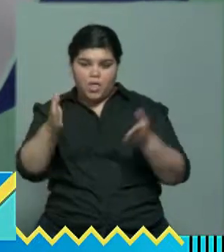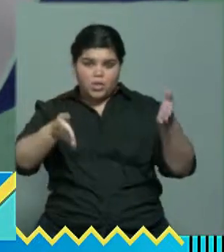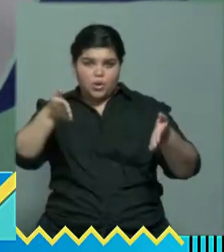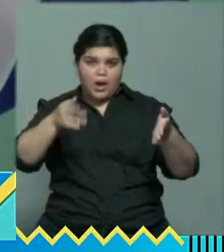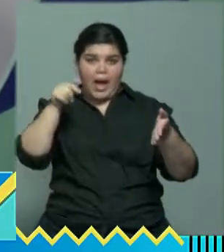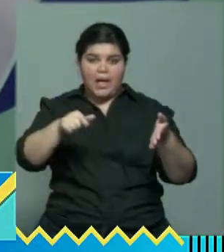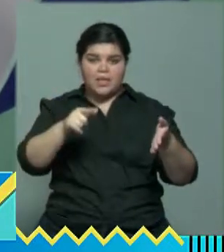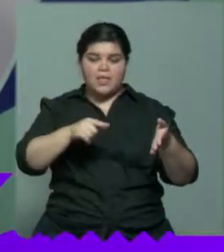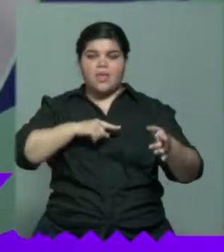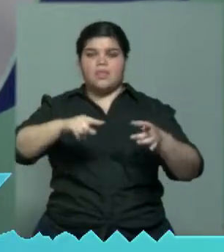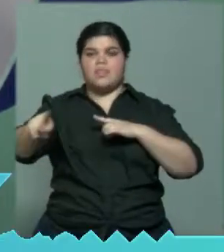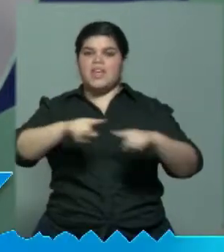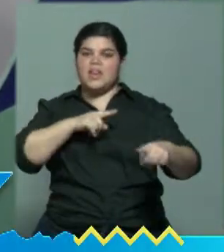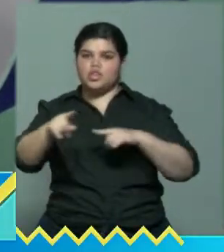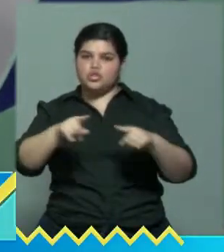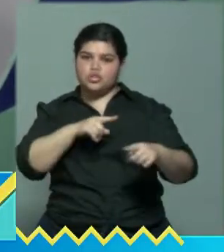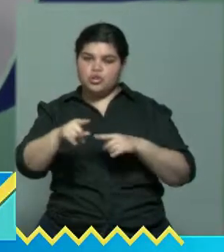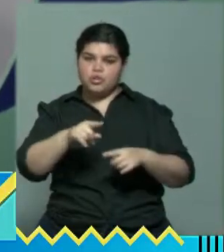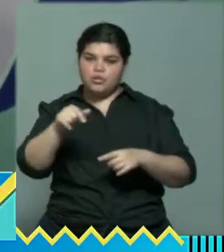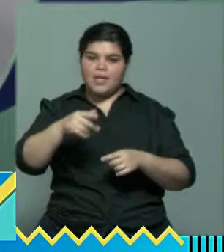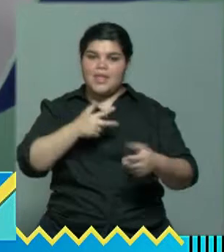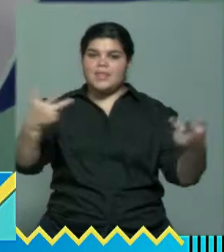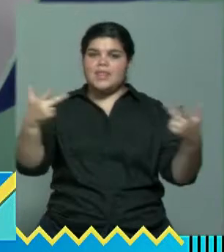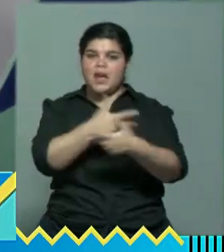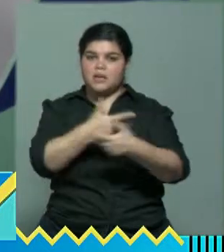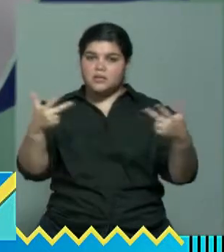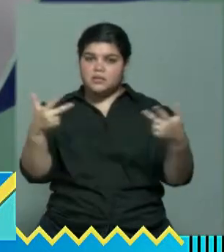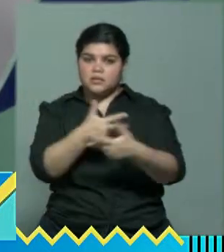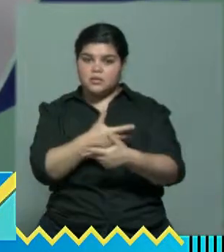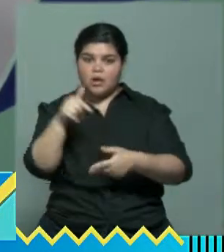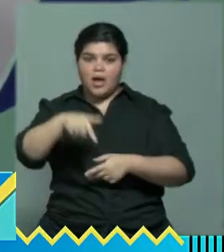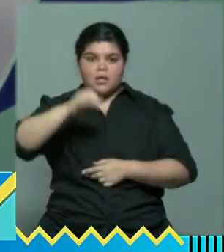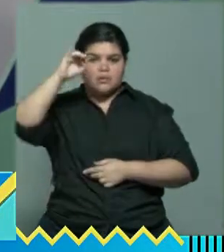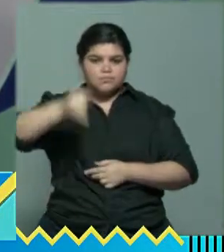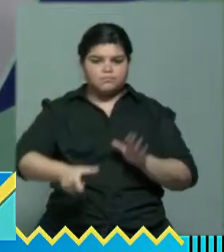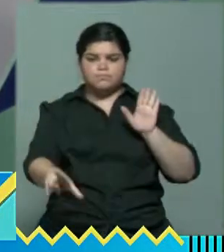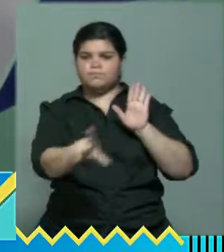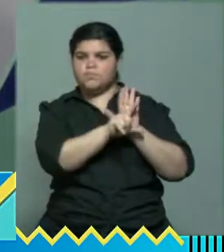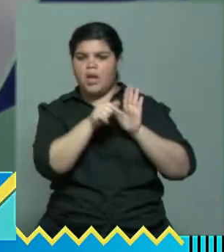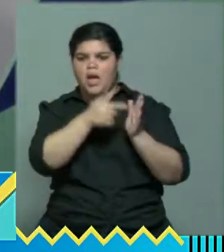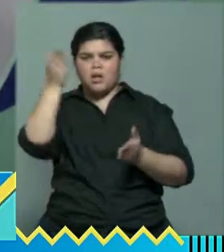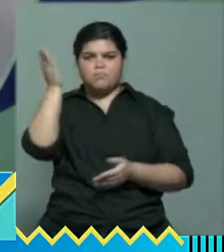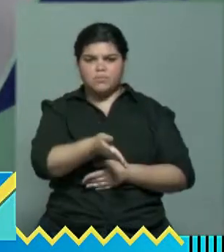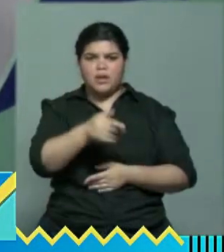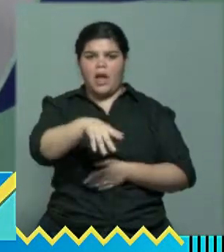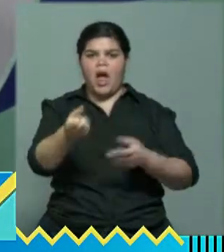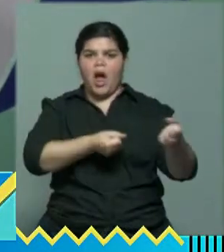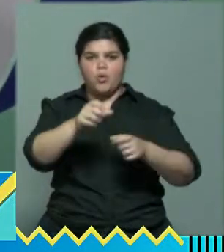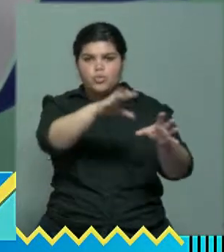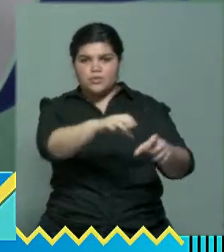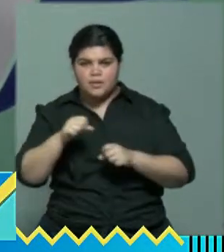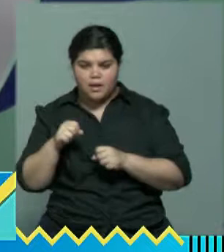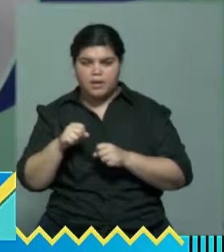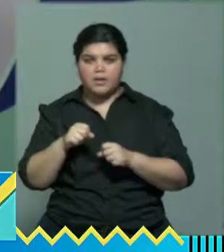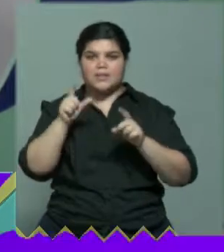antigua Dirección Tránsito comenzaron la aplicación estricta de la ley con la sanción, la retención de vehículos, caravanas de vehículos a